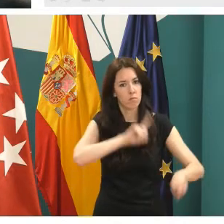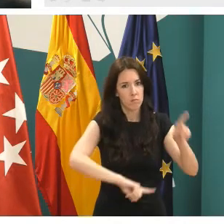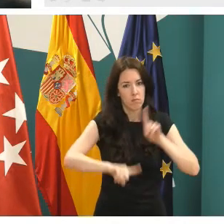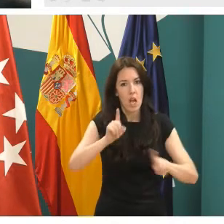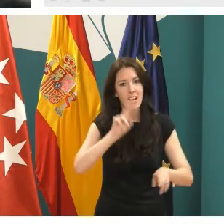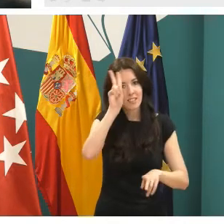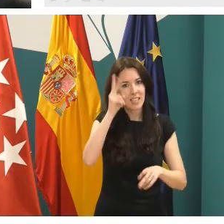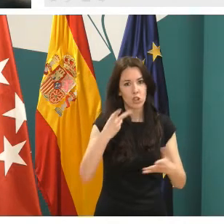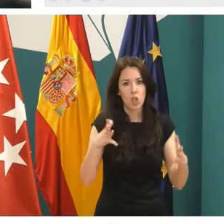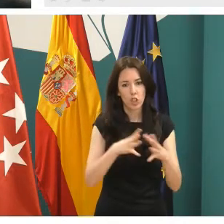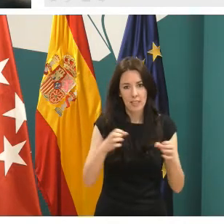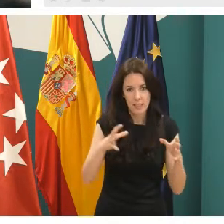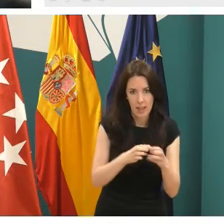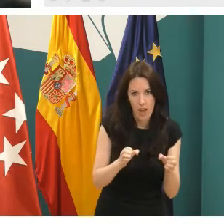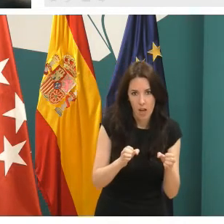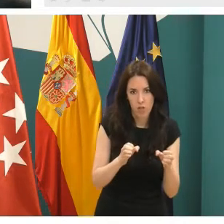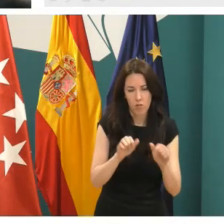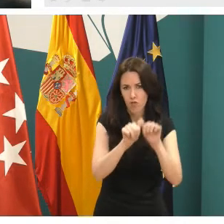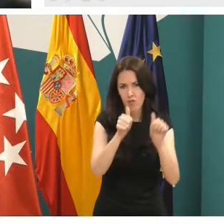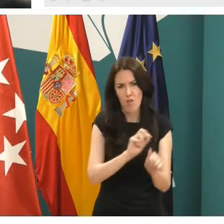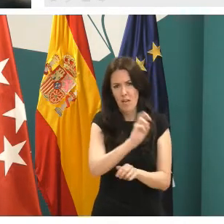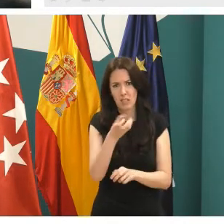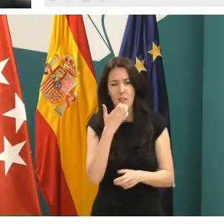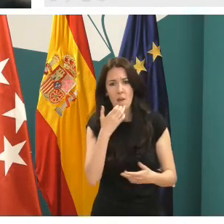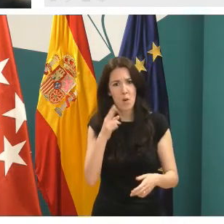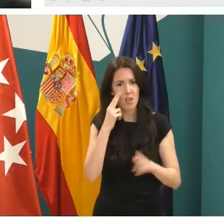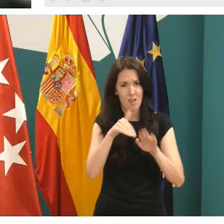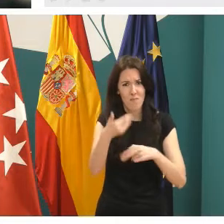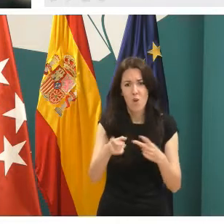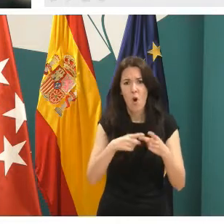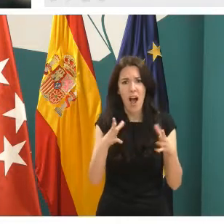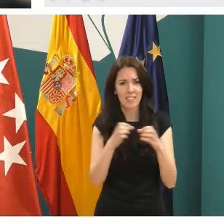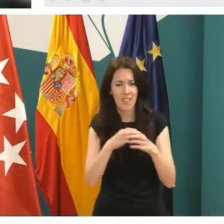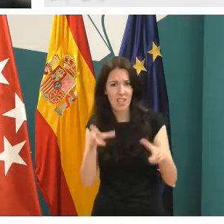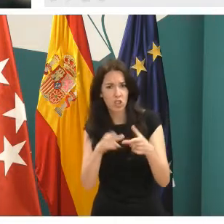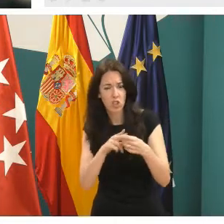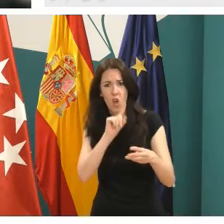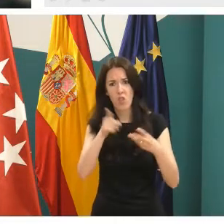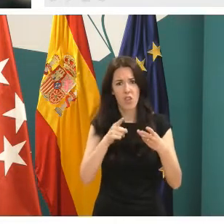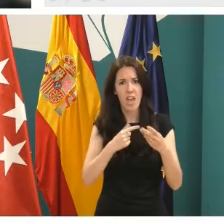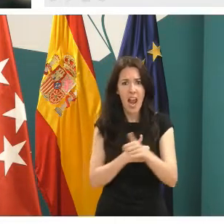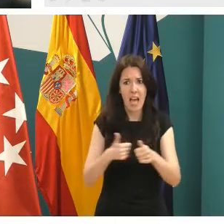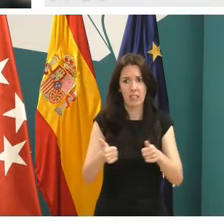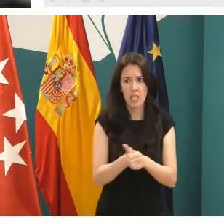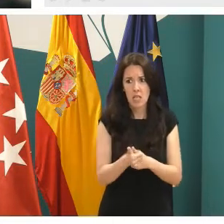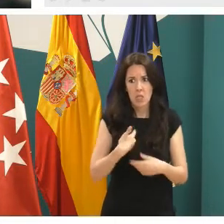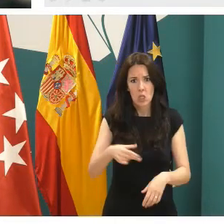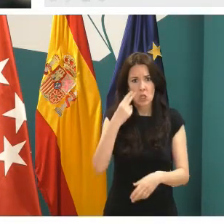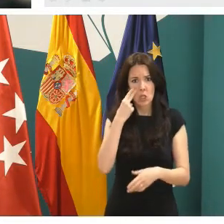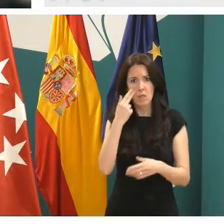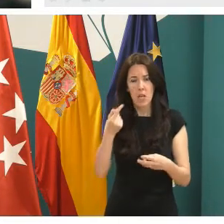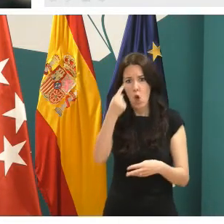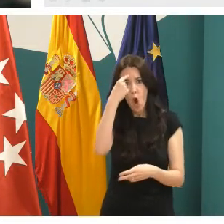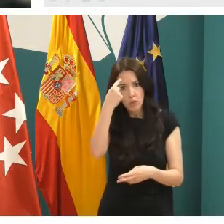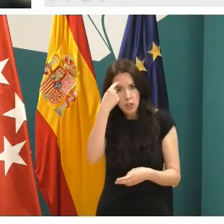de ansiedad, en muchas de sus formas, agorafobias, ansiedad social, ansiedad anticipatoria,